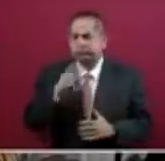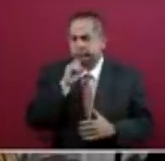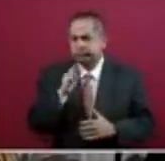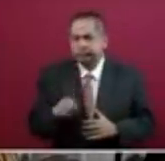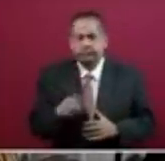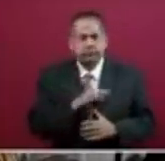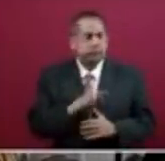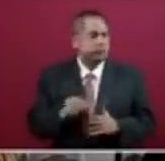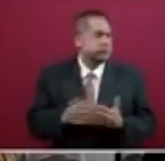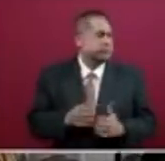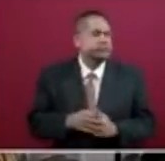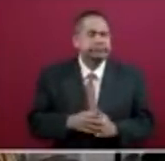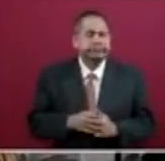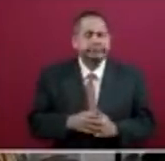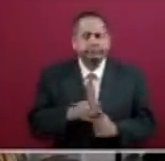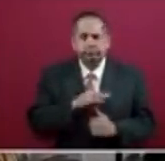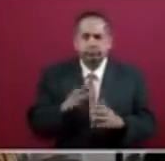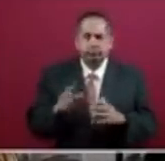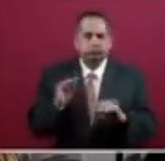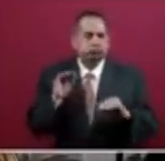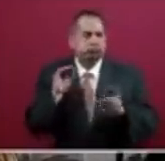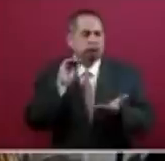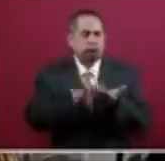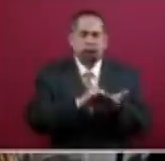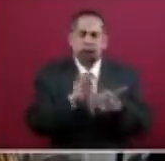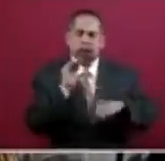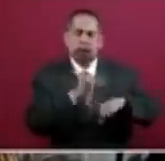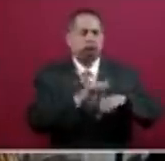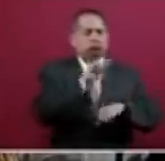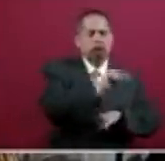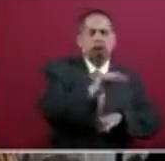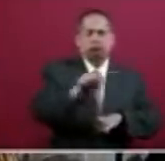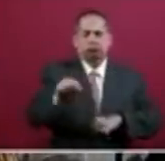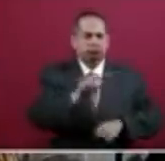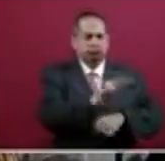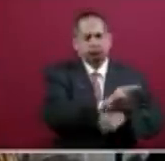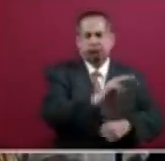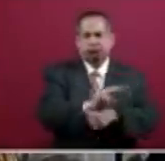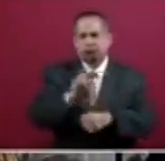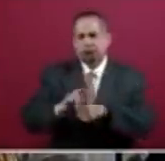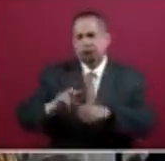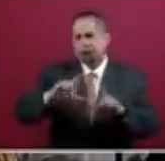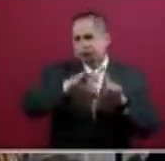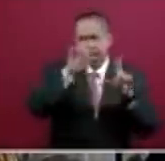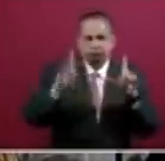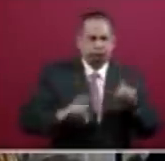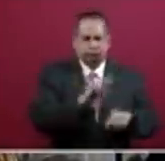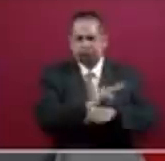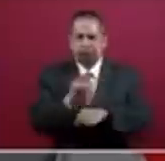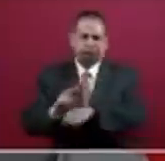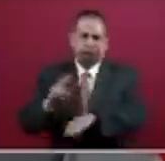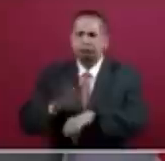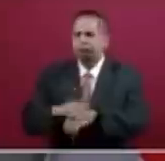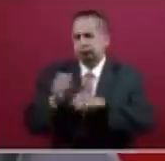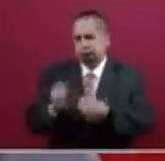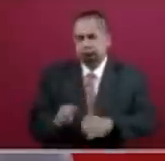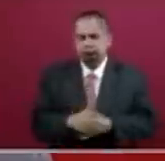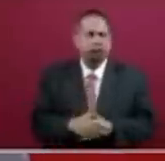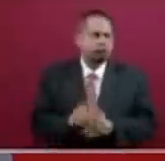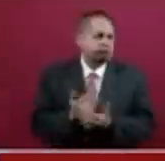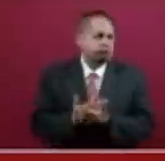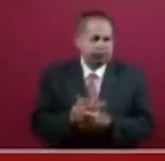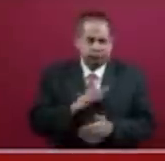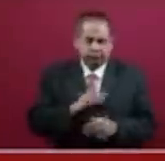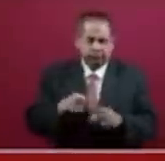se puede tener más presencia en las distintas regiones del país. Estamos esperando nada